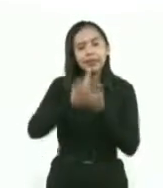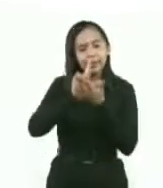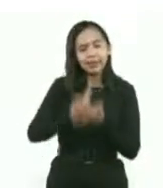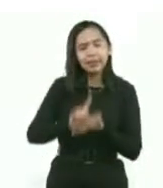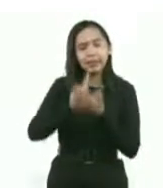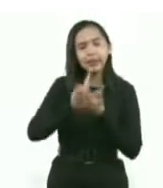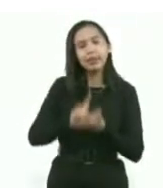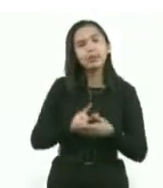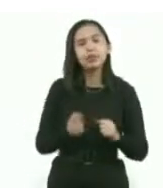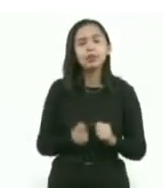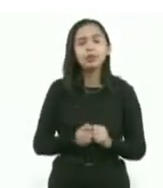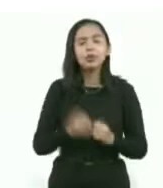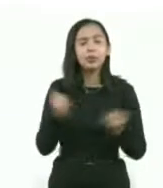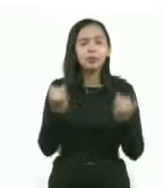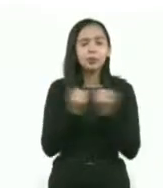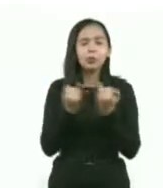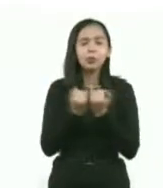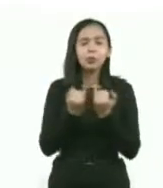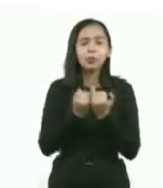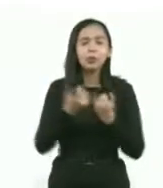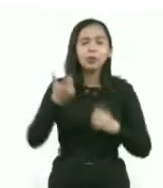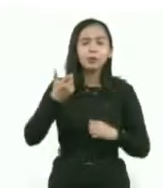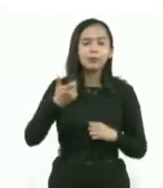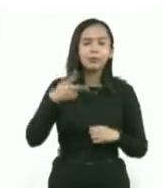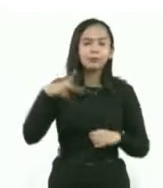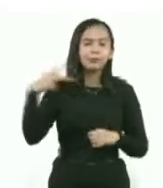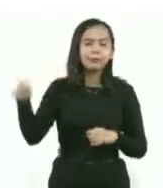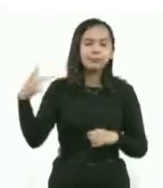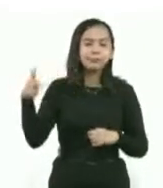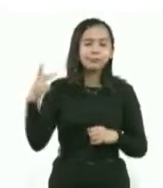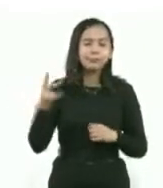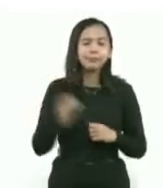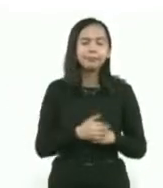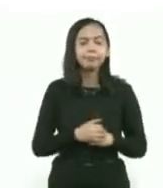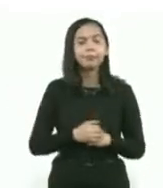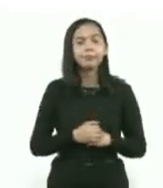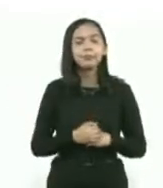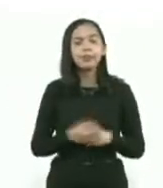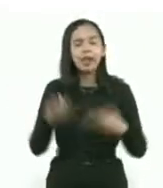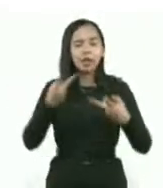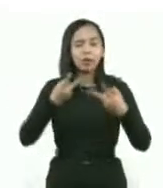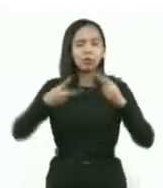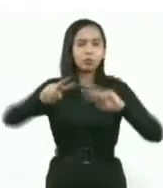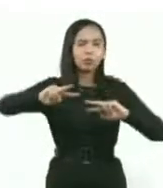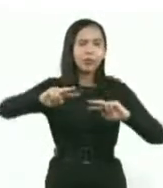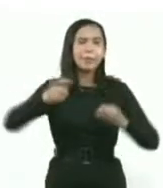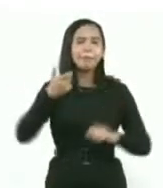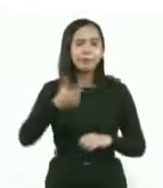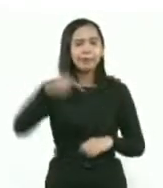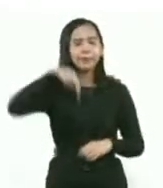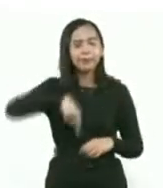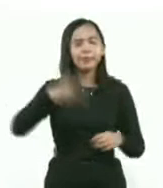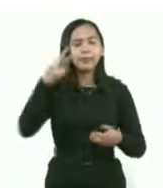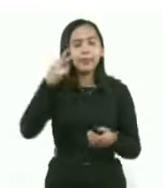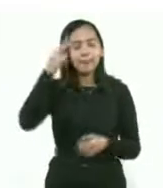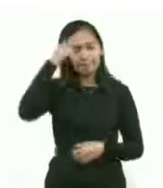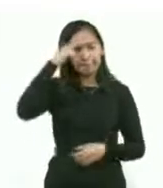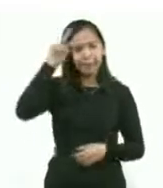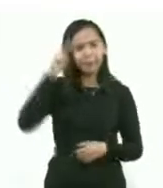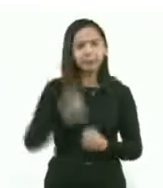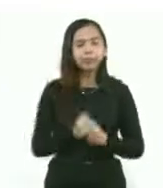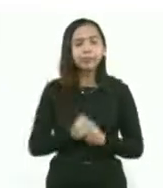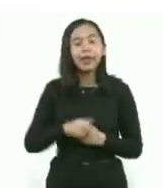a litros y la moneda de curso de esos países a pesos mexicanos. Alemania, 45 pesos con